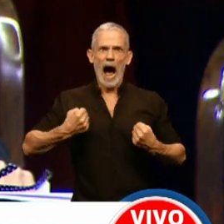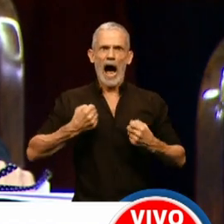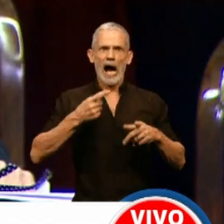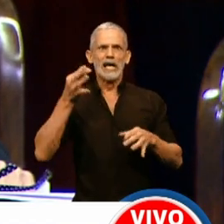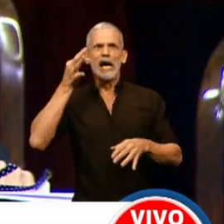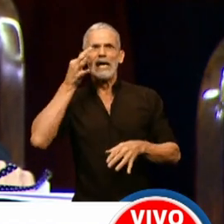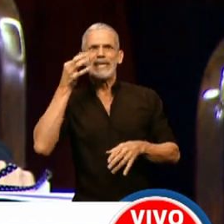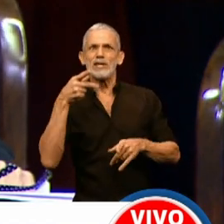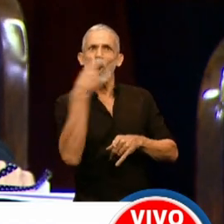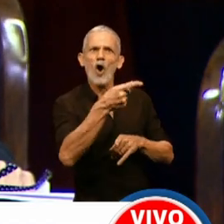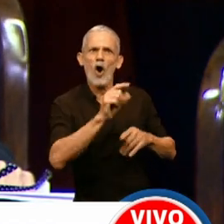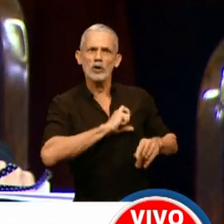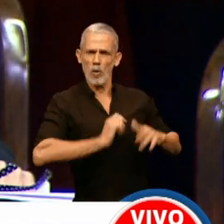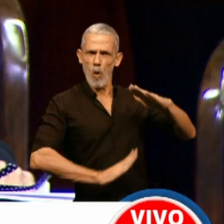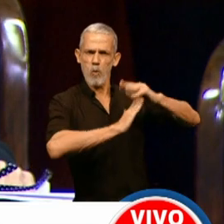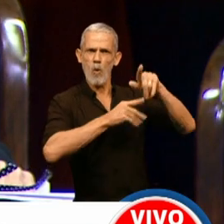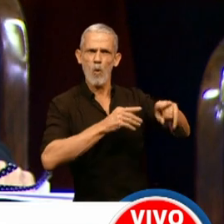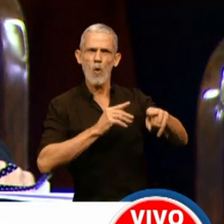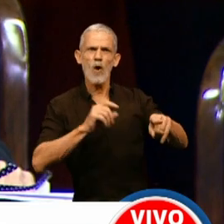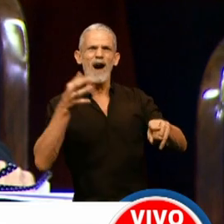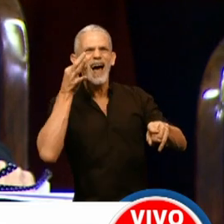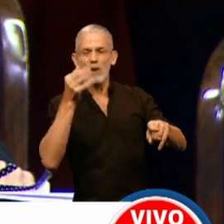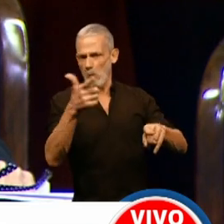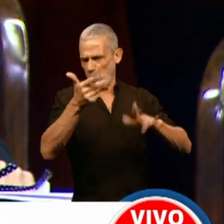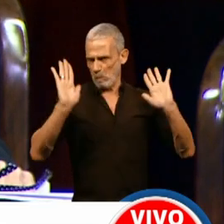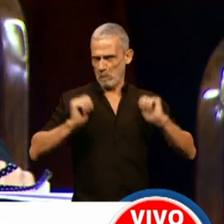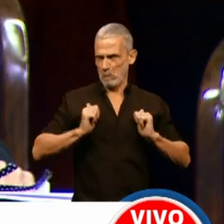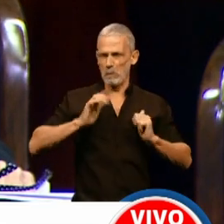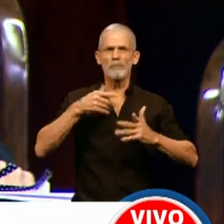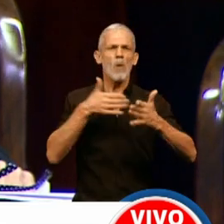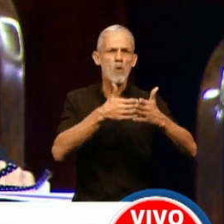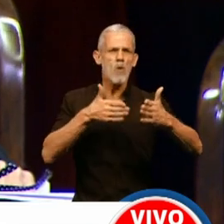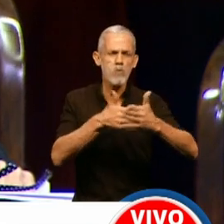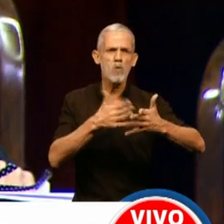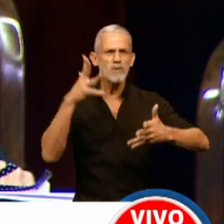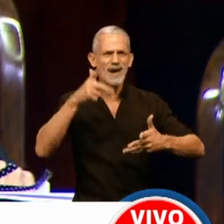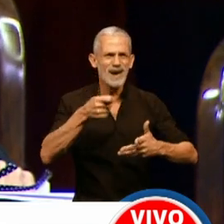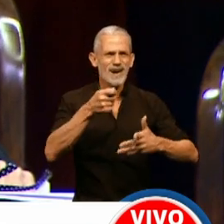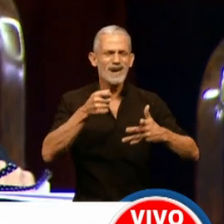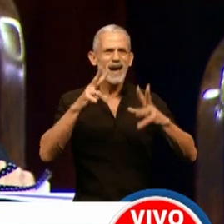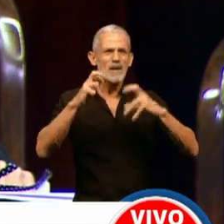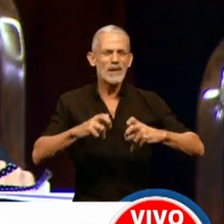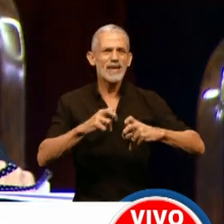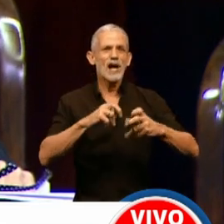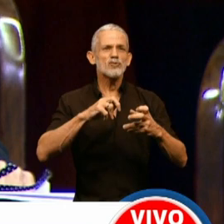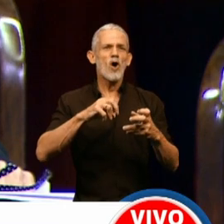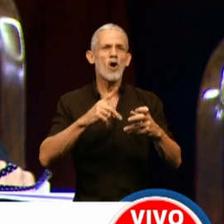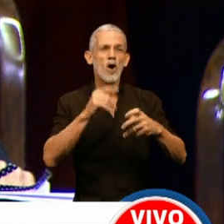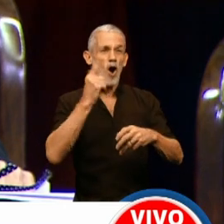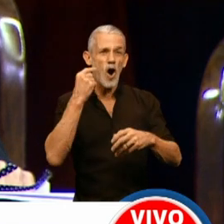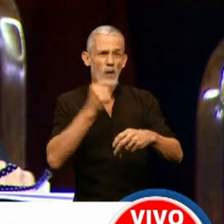ser testigo contra el comisionado de fomento como buster obstaculizada de sacar causa ponte a comisionado de fomento